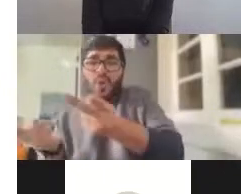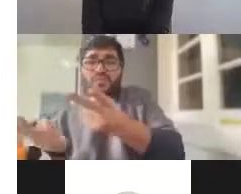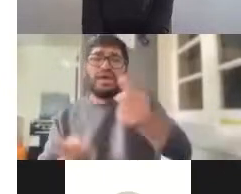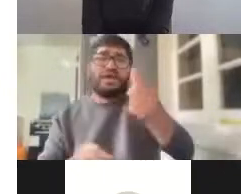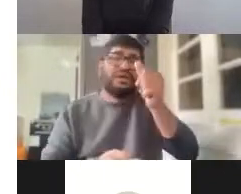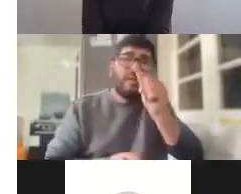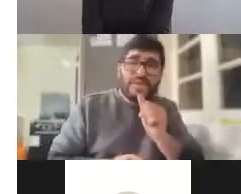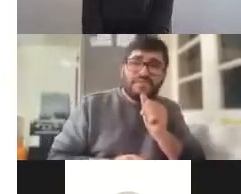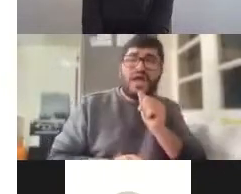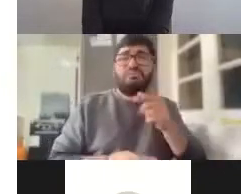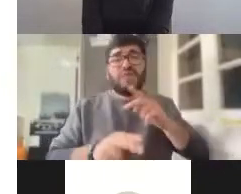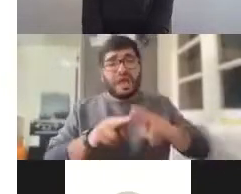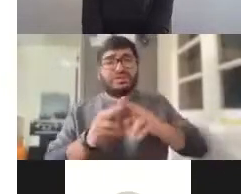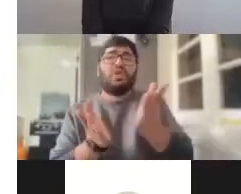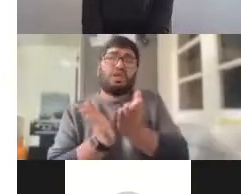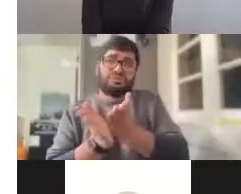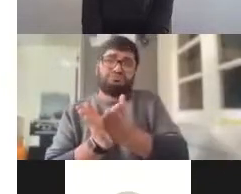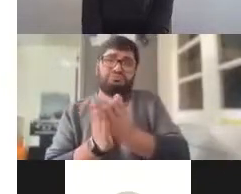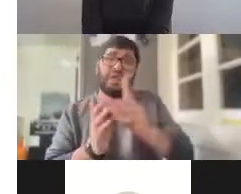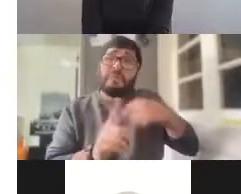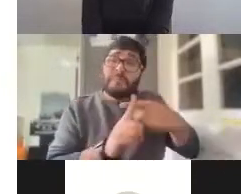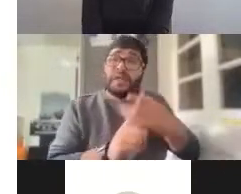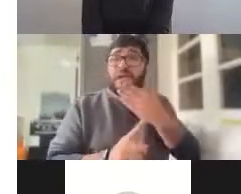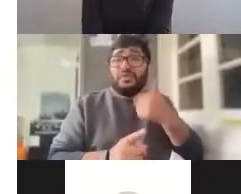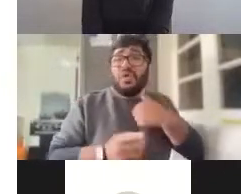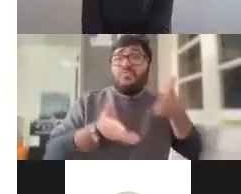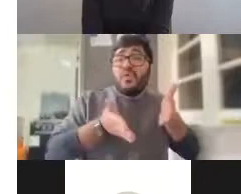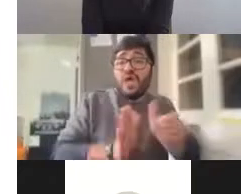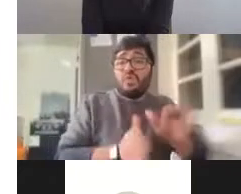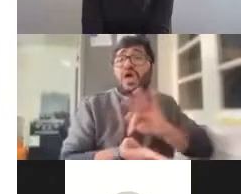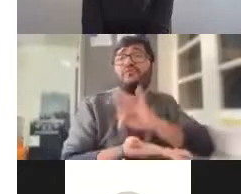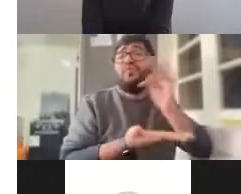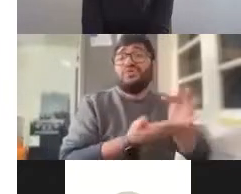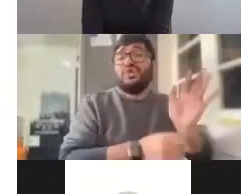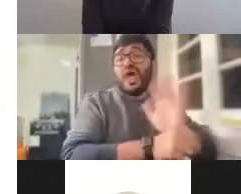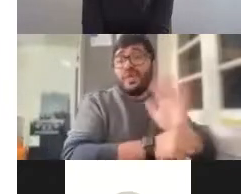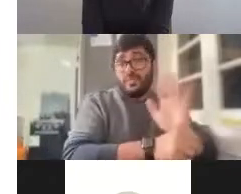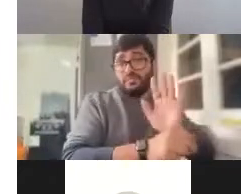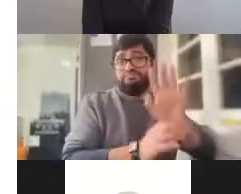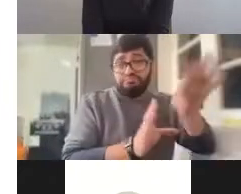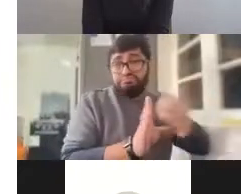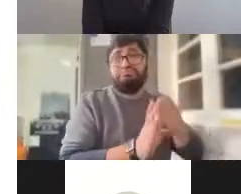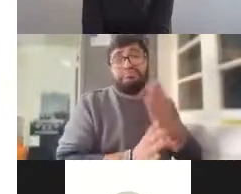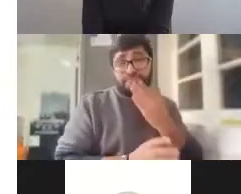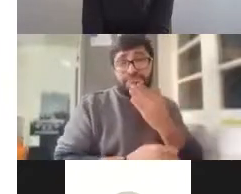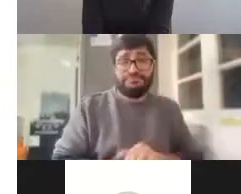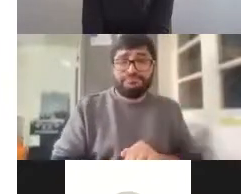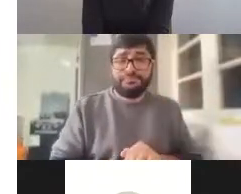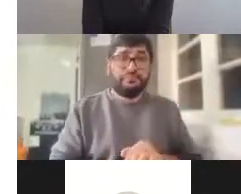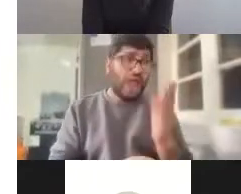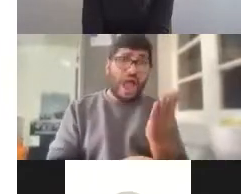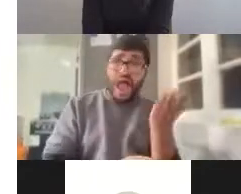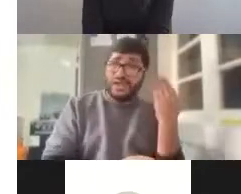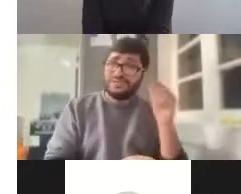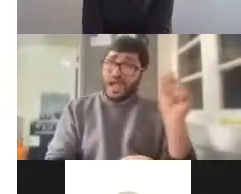diferentes instituciones, ya sean de carácter pública o privada, también haciendo cursos de lengua de señas. Soy fundador de